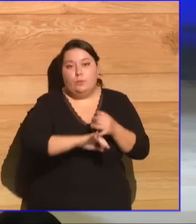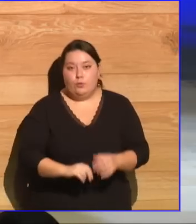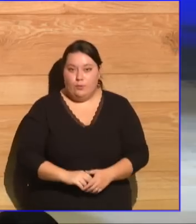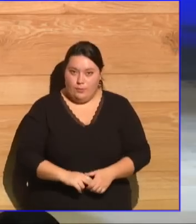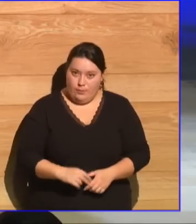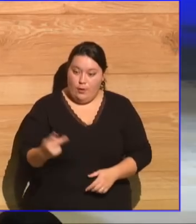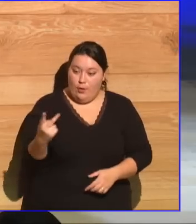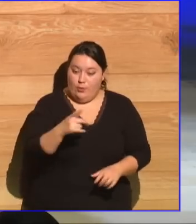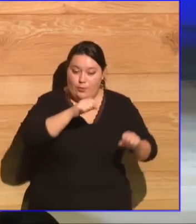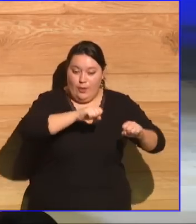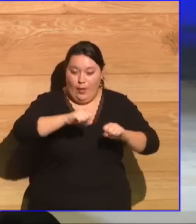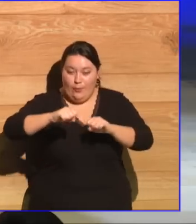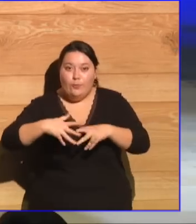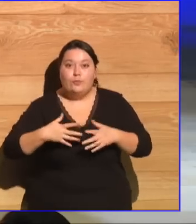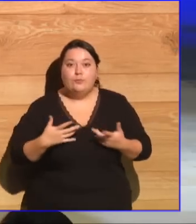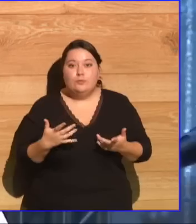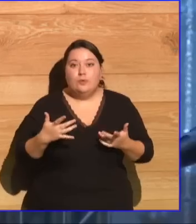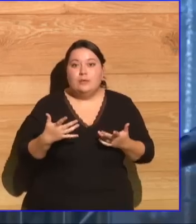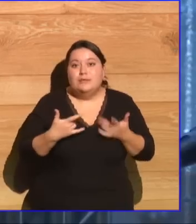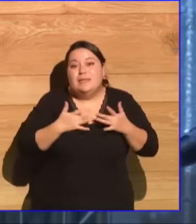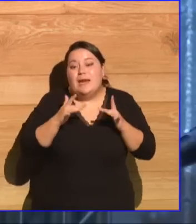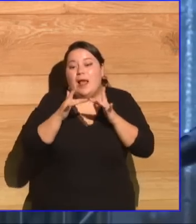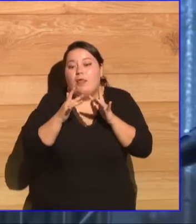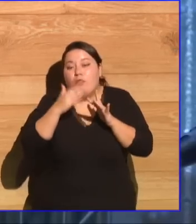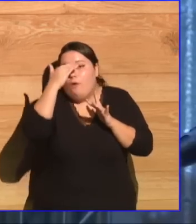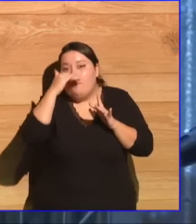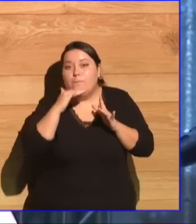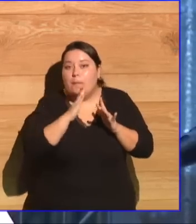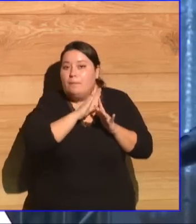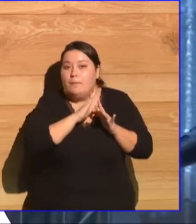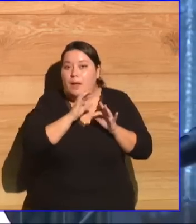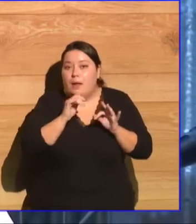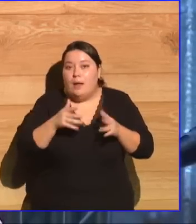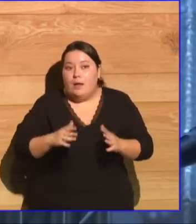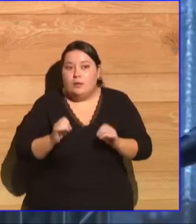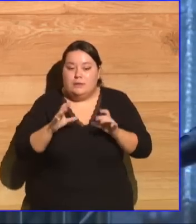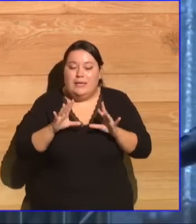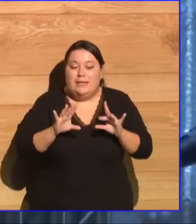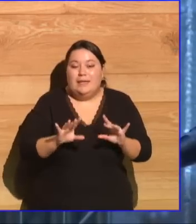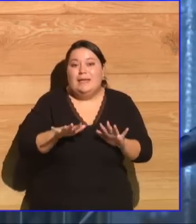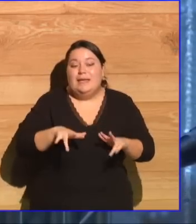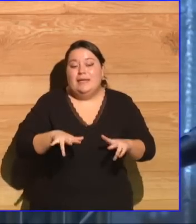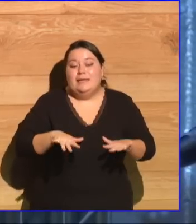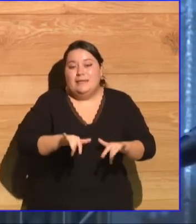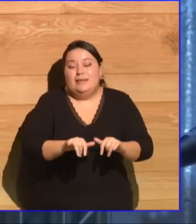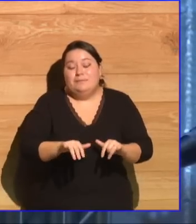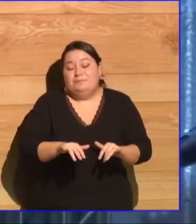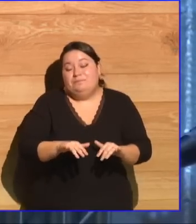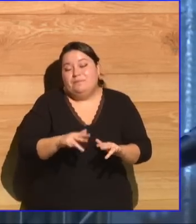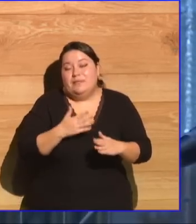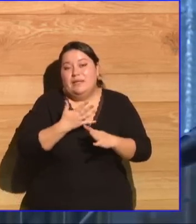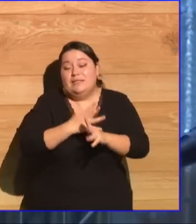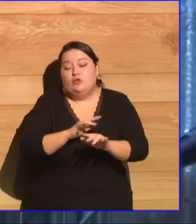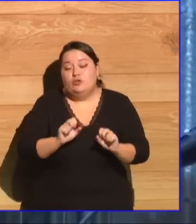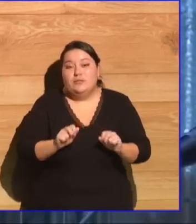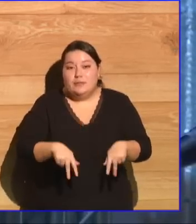dos adultos una relación paterno-filial sin que se toquen sus cositas. Eso no puede pasar a no